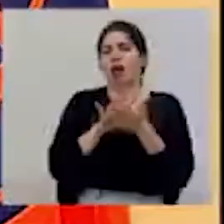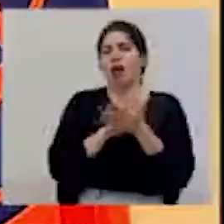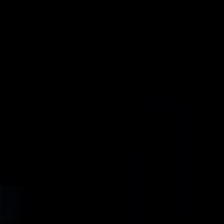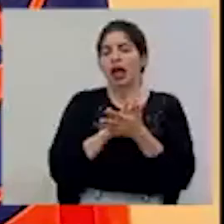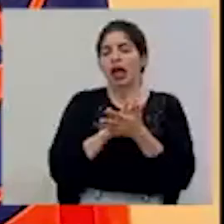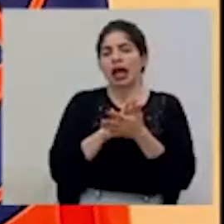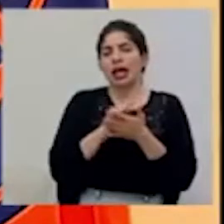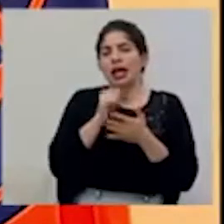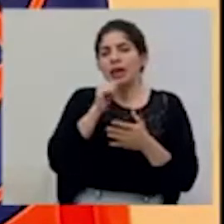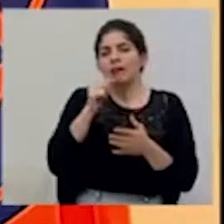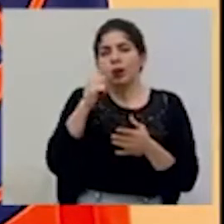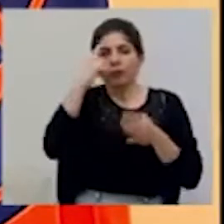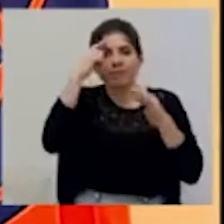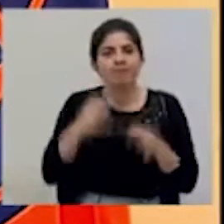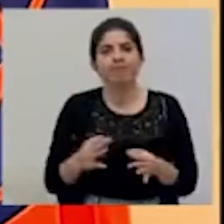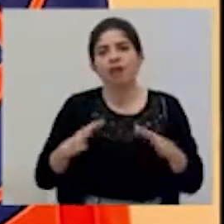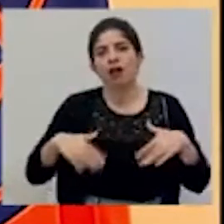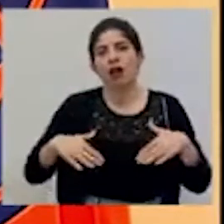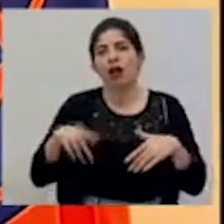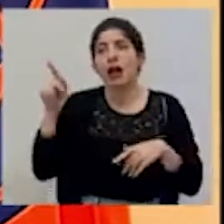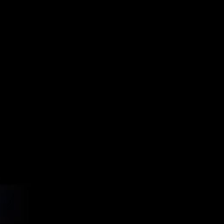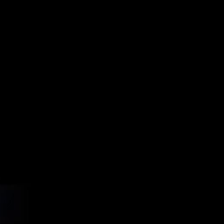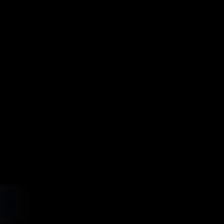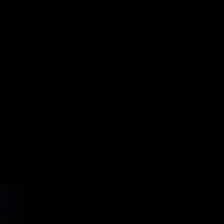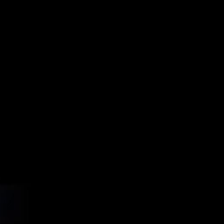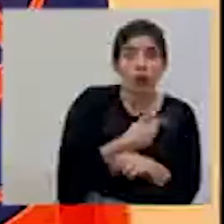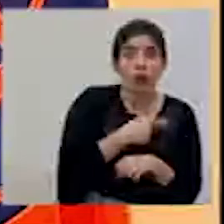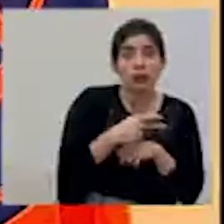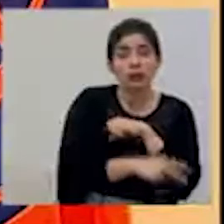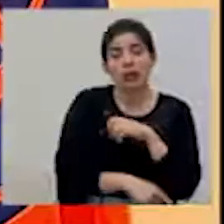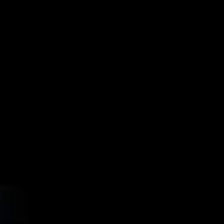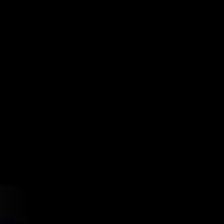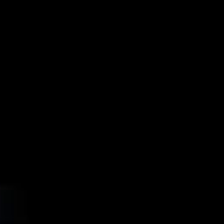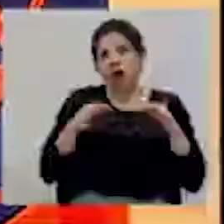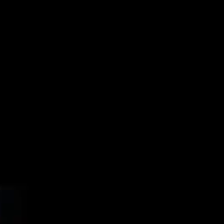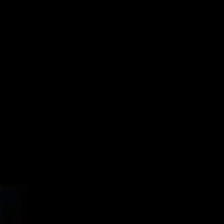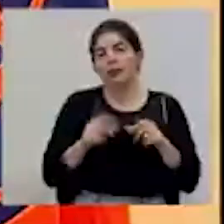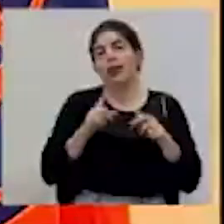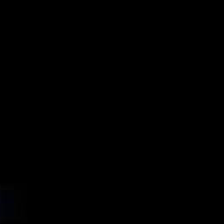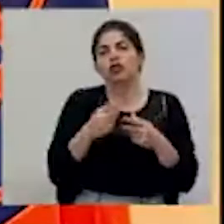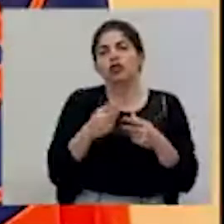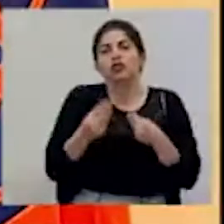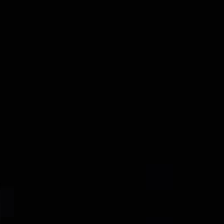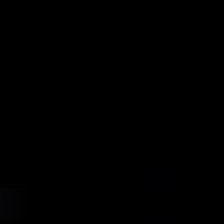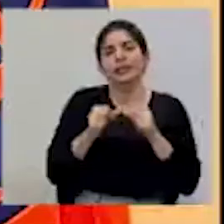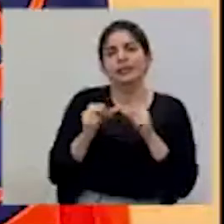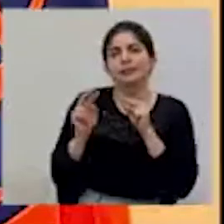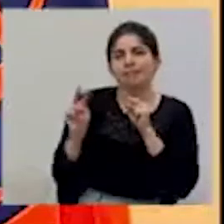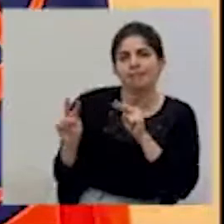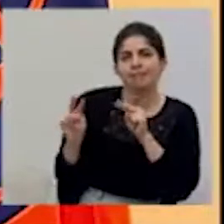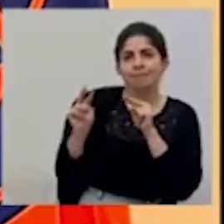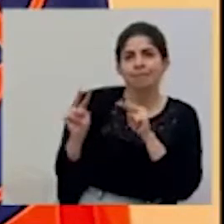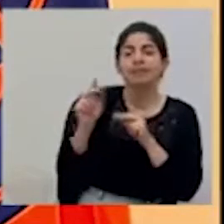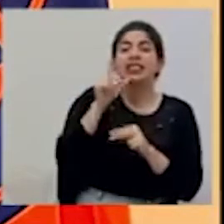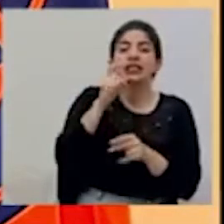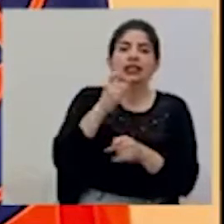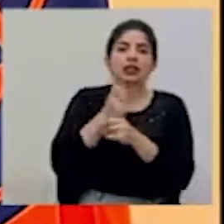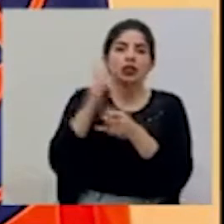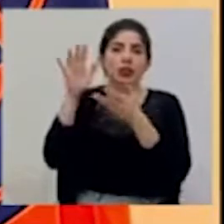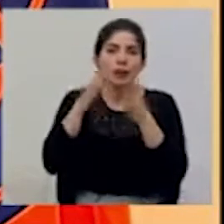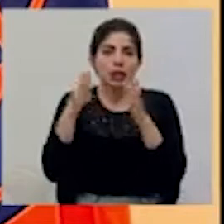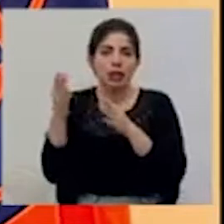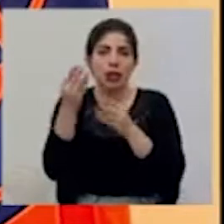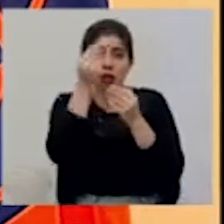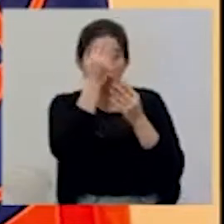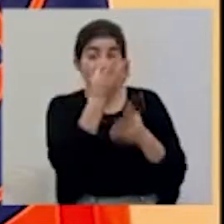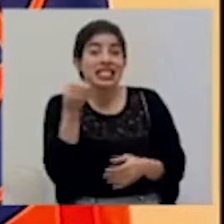posibles impactos que podría tener en nuestro país. Hace una vigilancia Lo que nos ha alertado el Instituto Meteorológico es que si